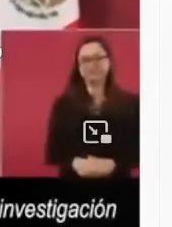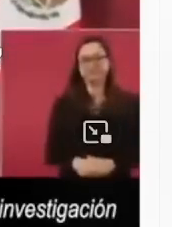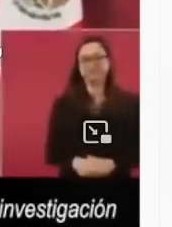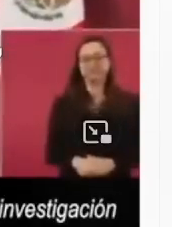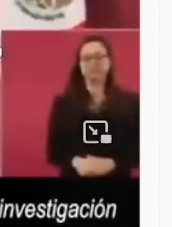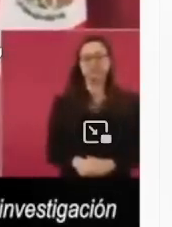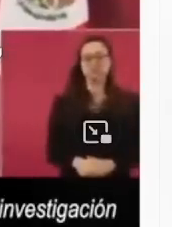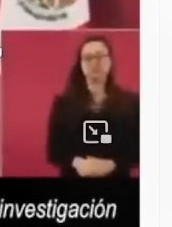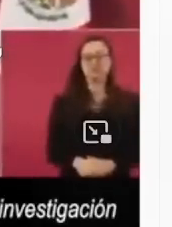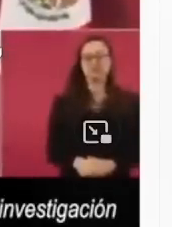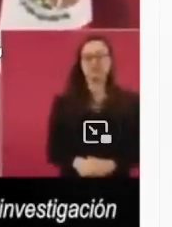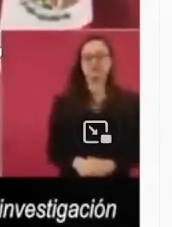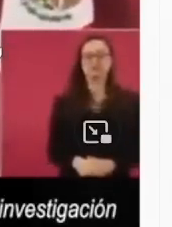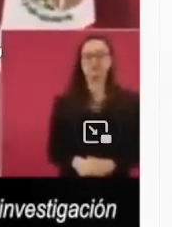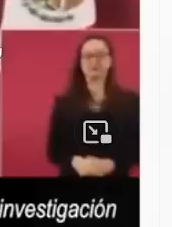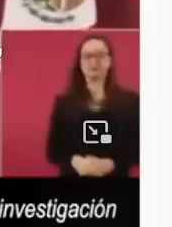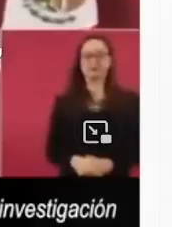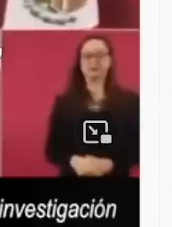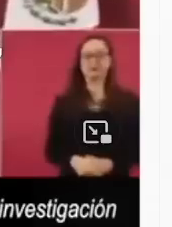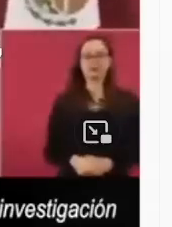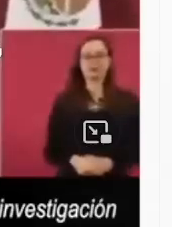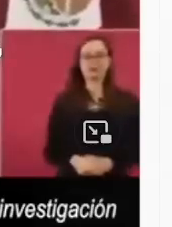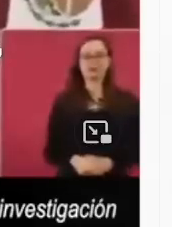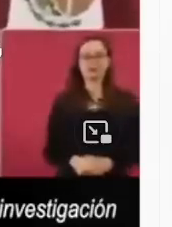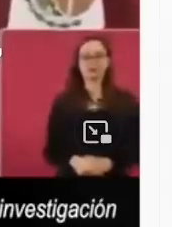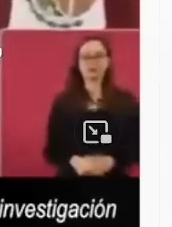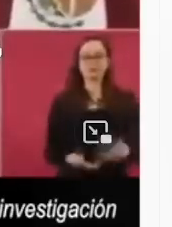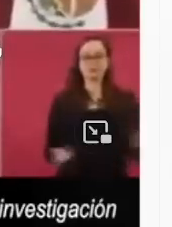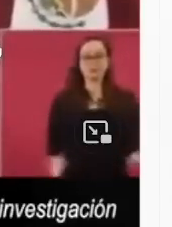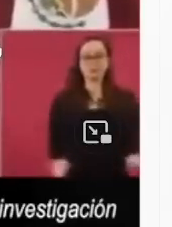imagínense si hubiese seguido